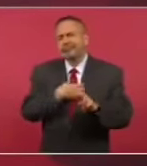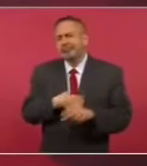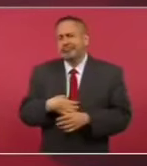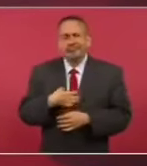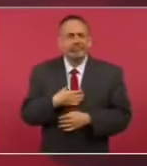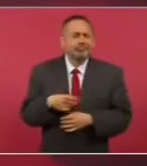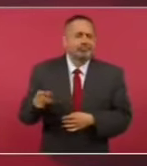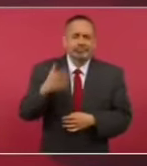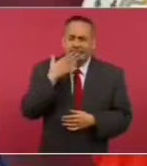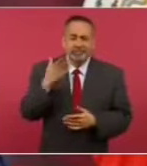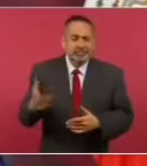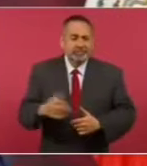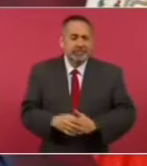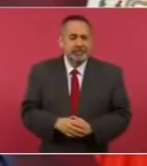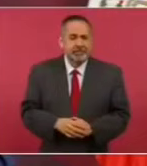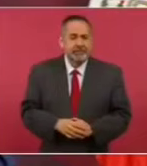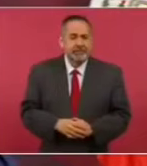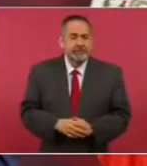y